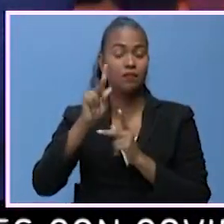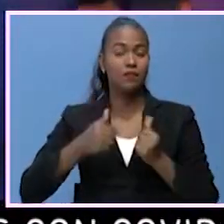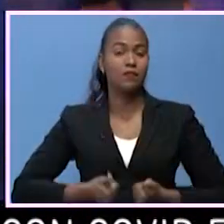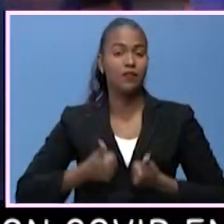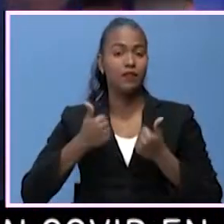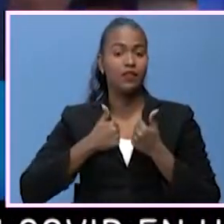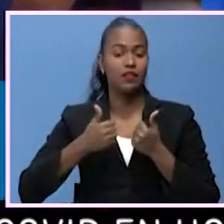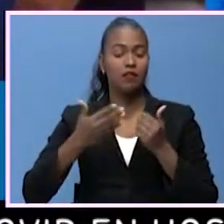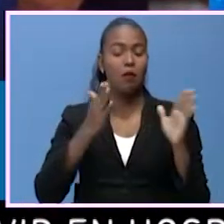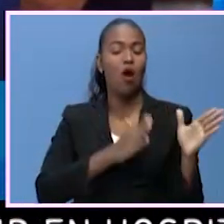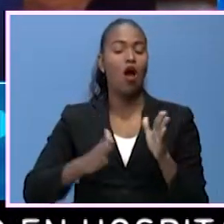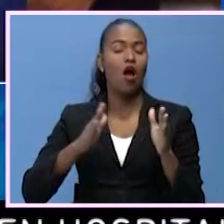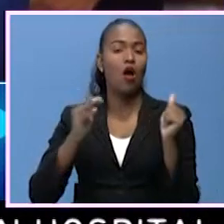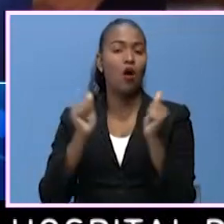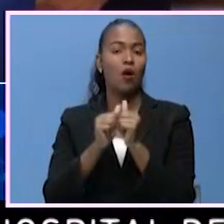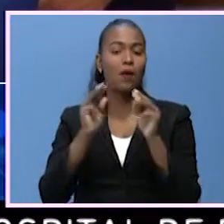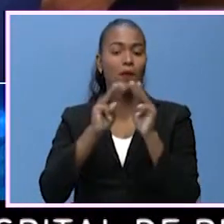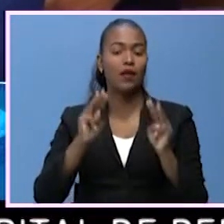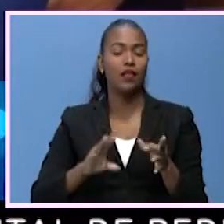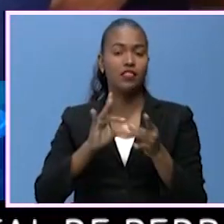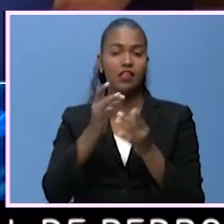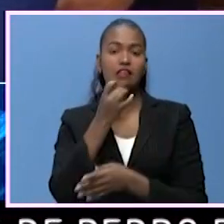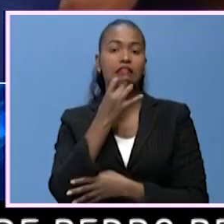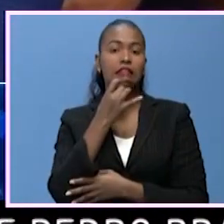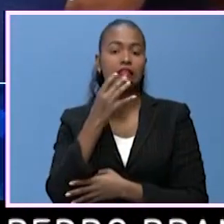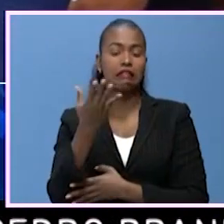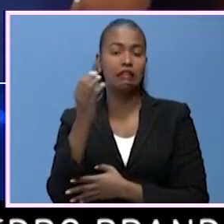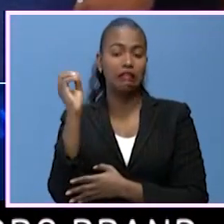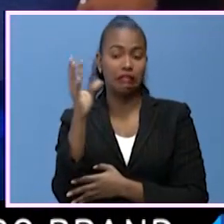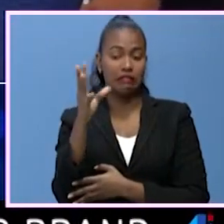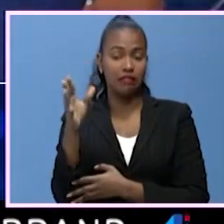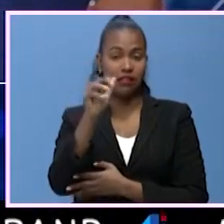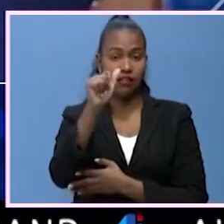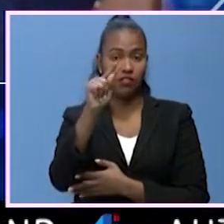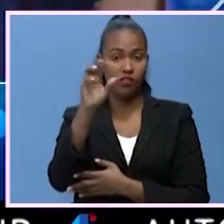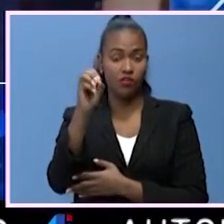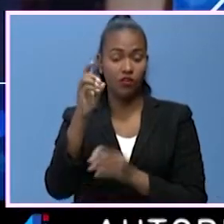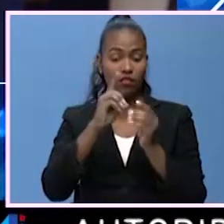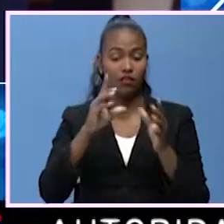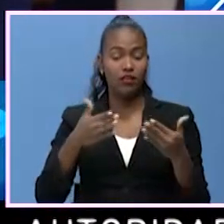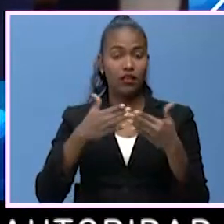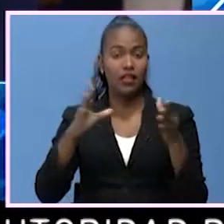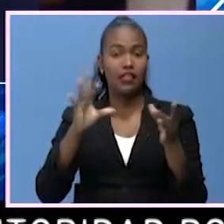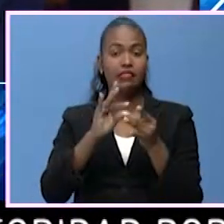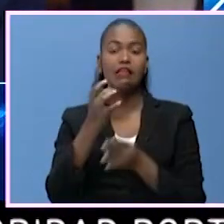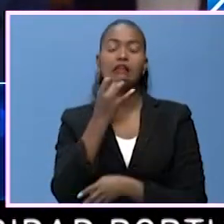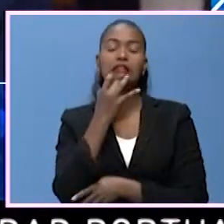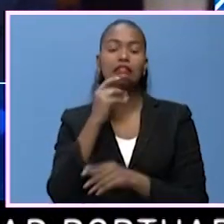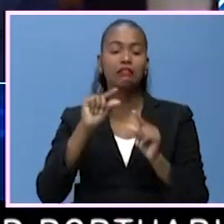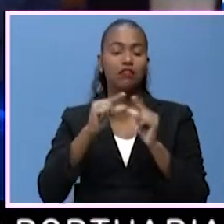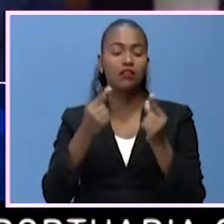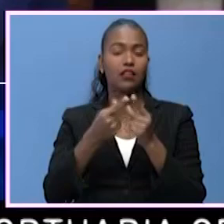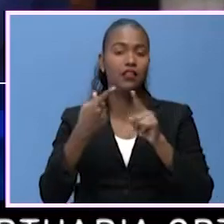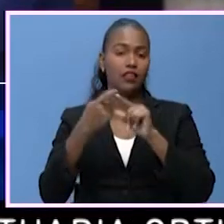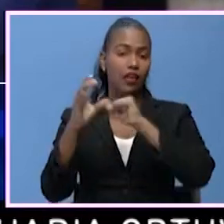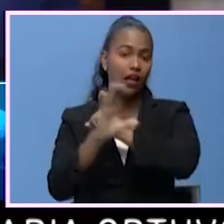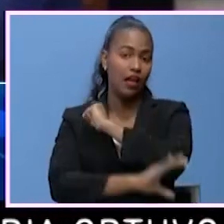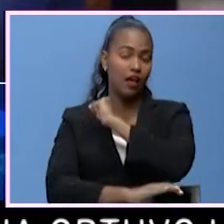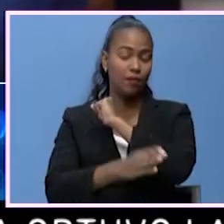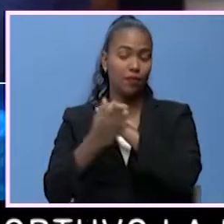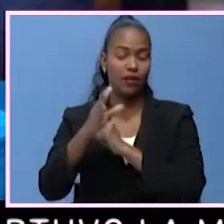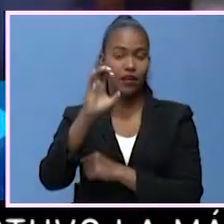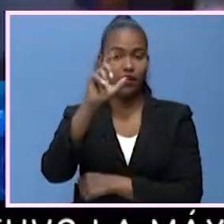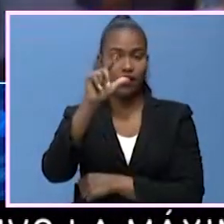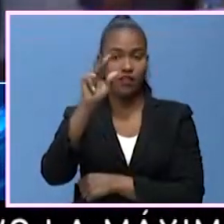en coordinación con el ministro de Energía y Minas, Antonio Almonte, el director general de la Unidad de Electrificación Rural y Suburbana,